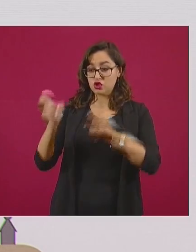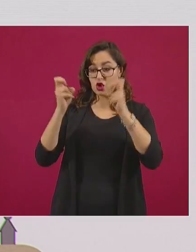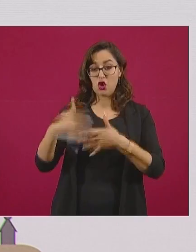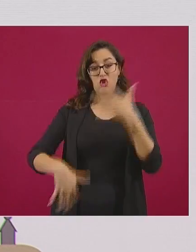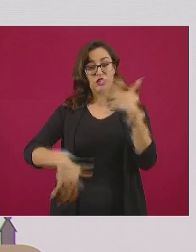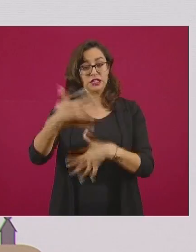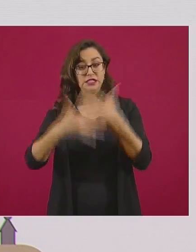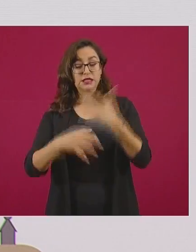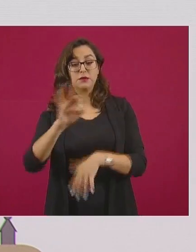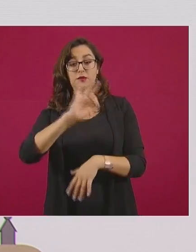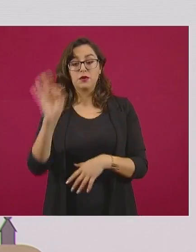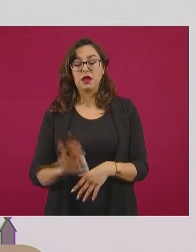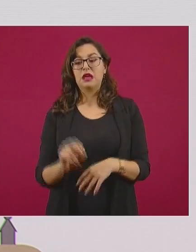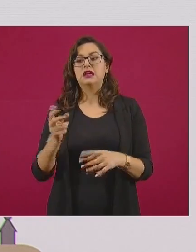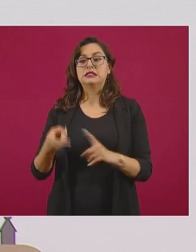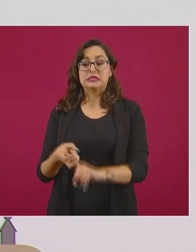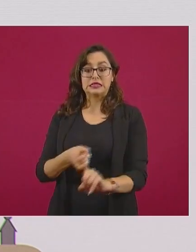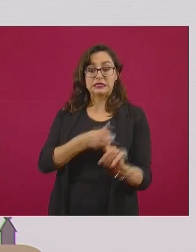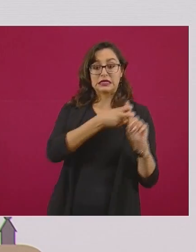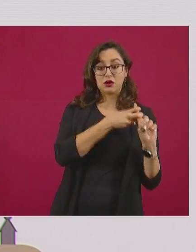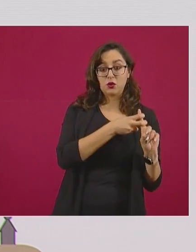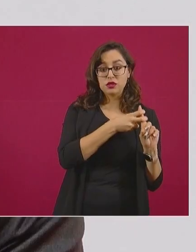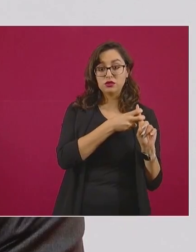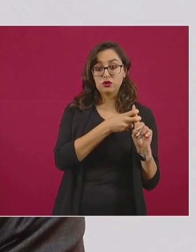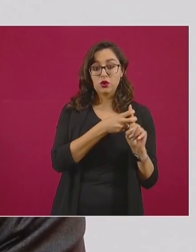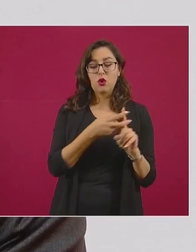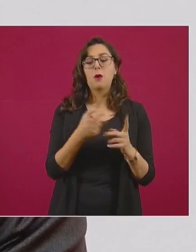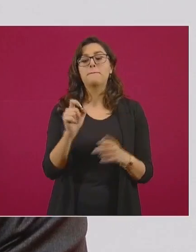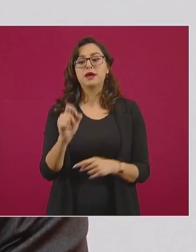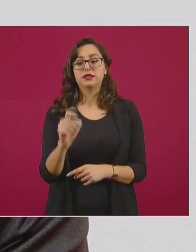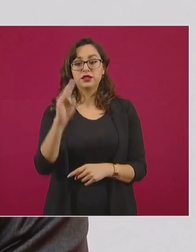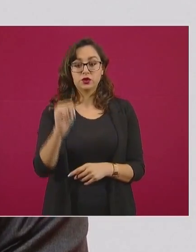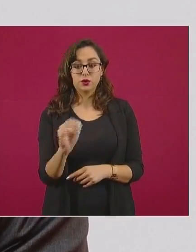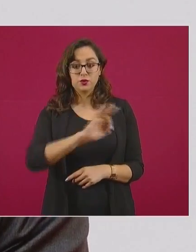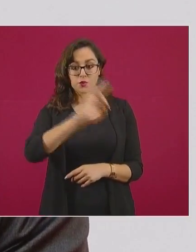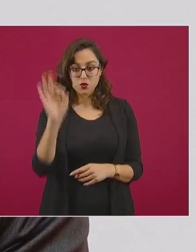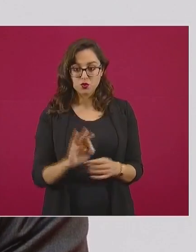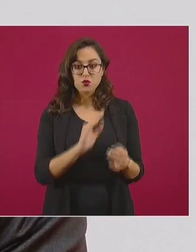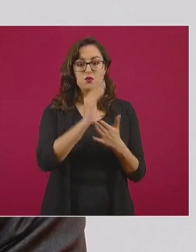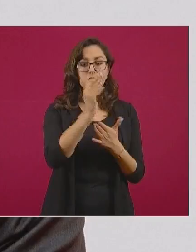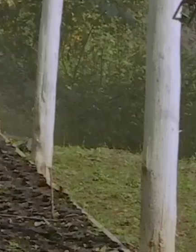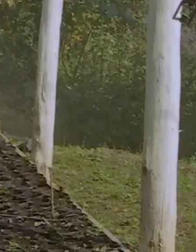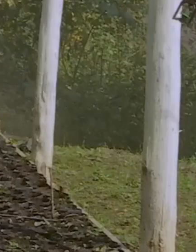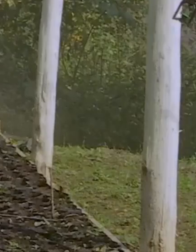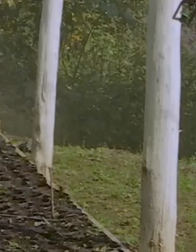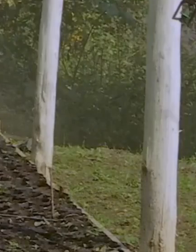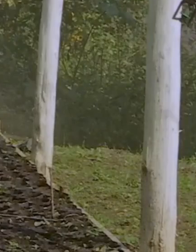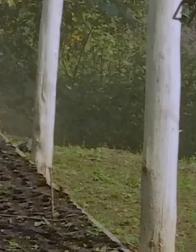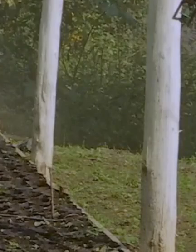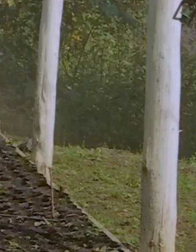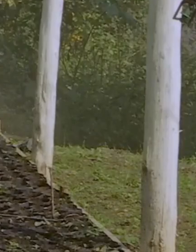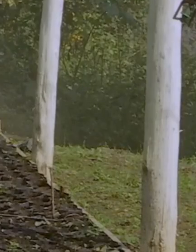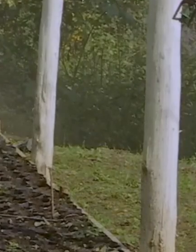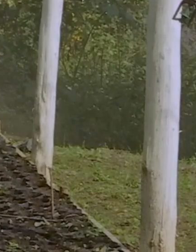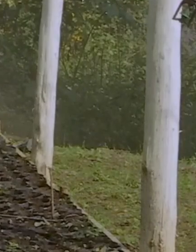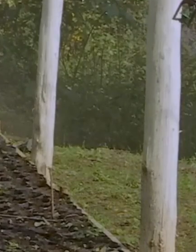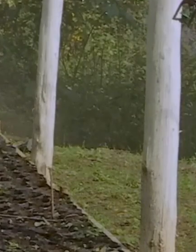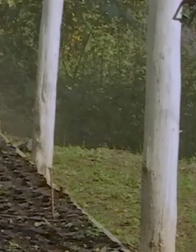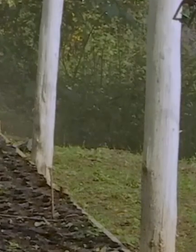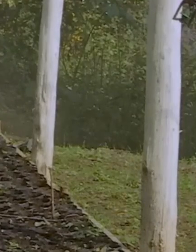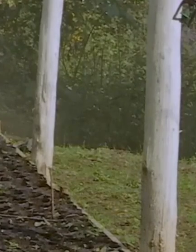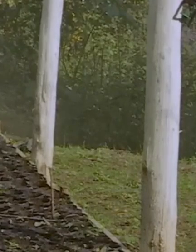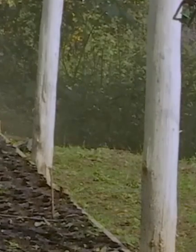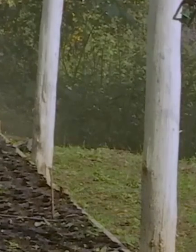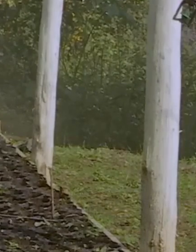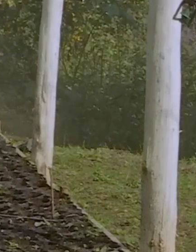manuel lópez obrador luego de que el mandatario federal presentará su mensaje sobre el segundo año de labores el mandatario veracruzano dijo que se ha